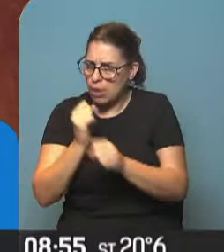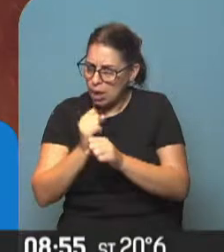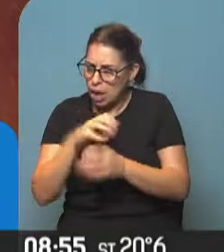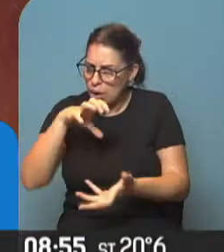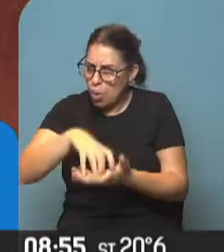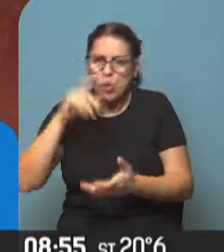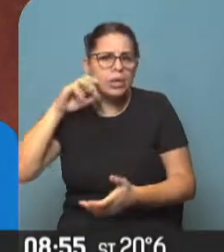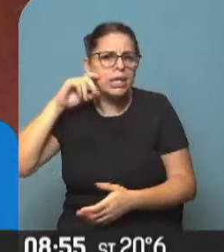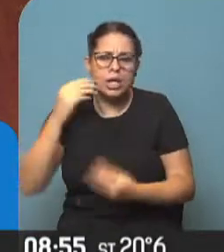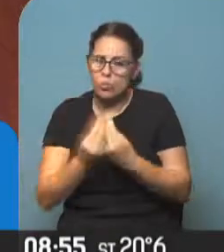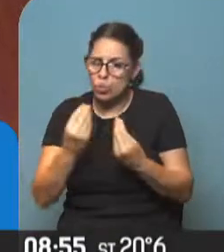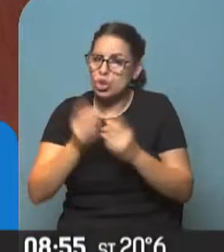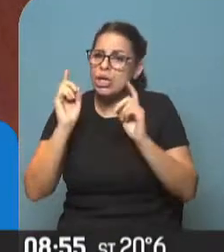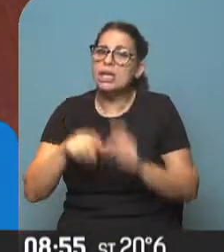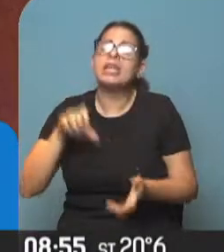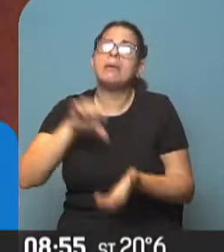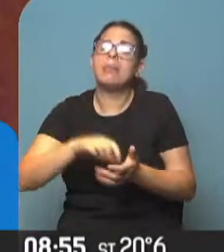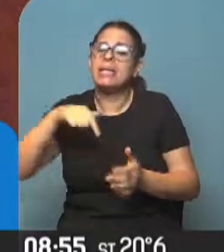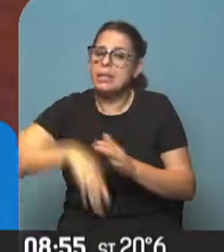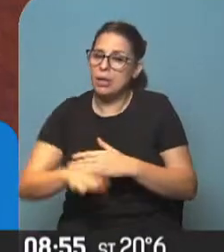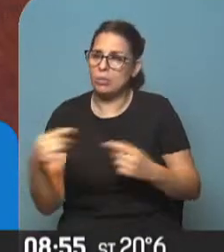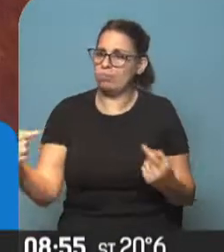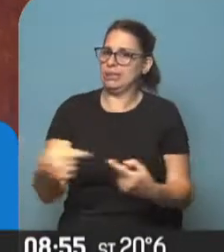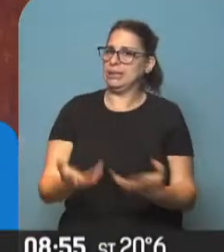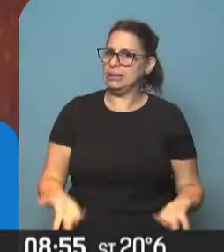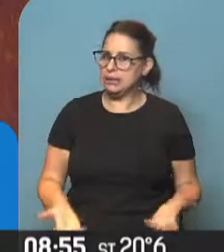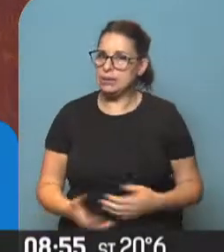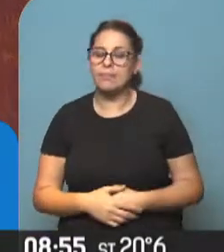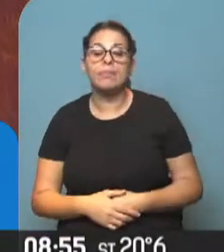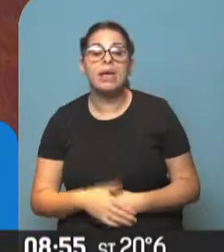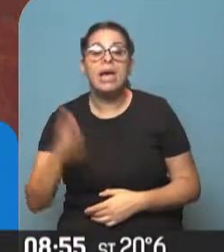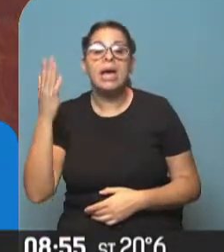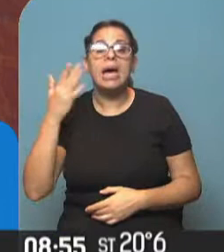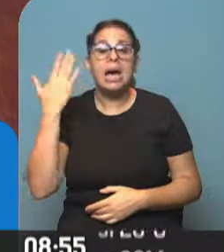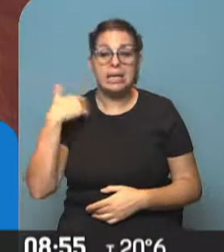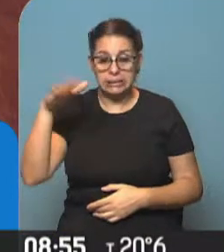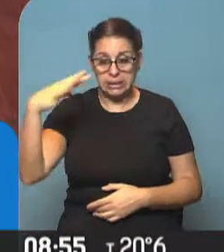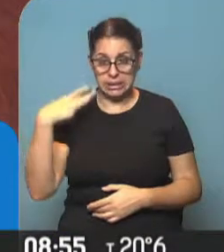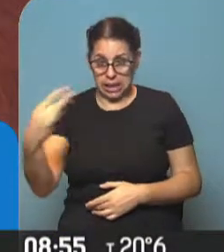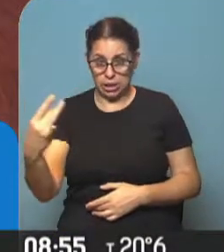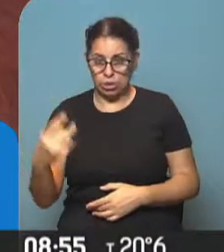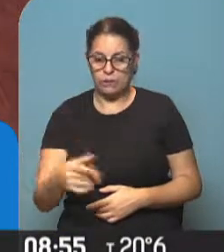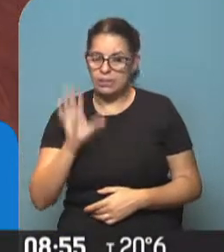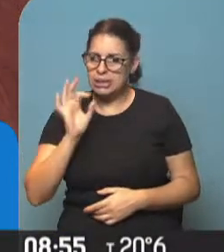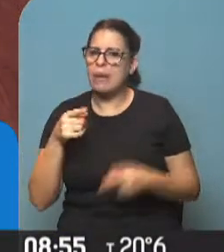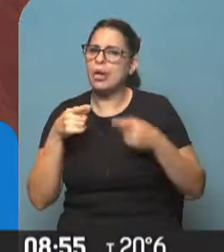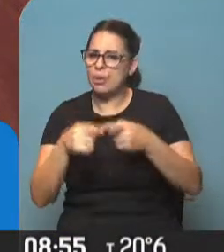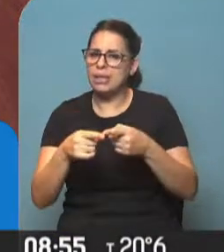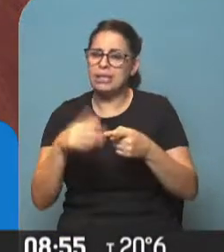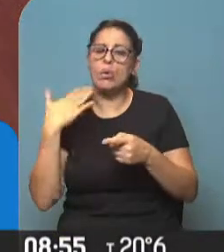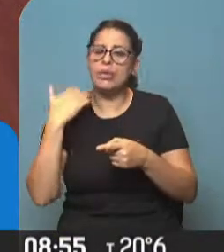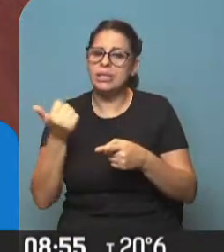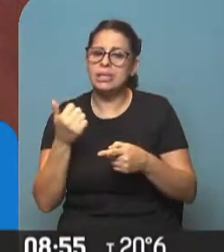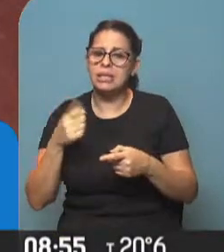en este sentido y de los países bajos dios mío qué contraste y la en realidad fuimos seleccionados pues es que el objetivo de 16 es